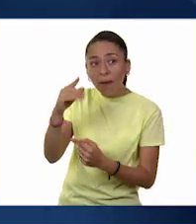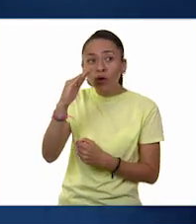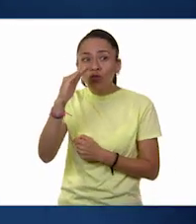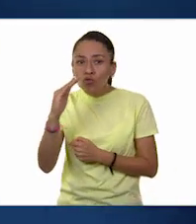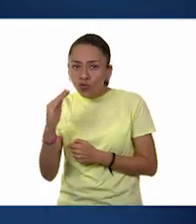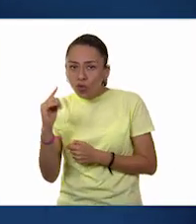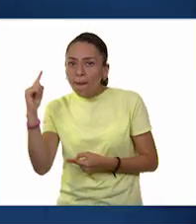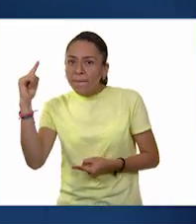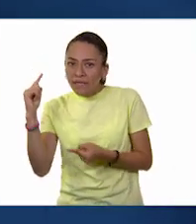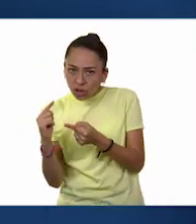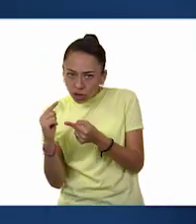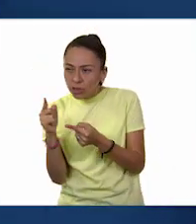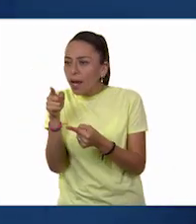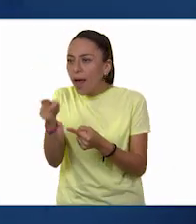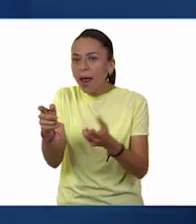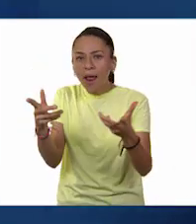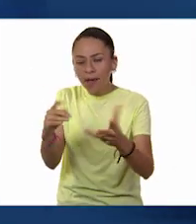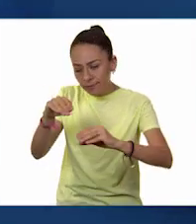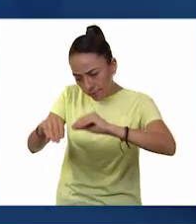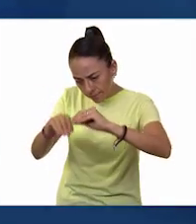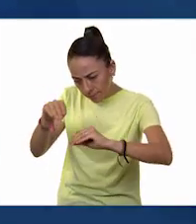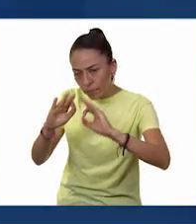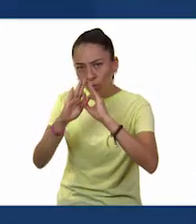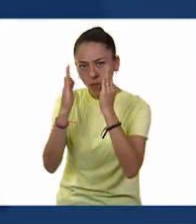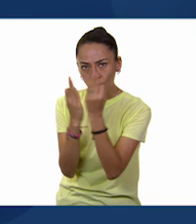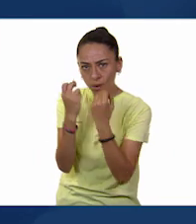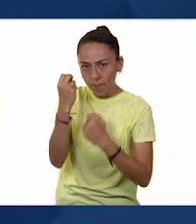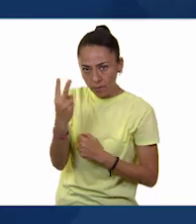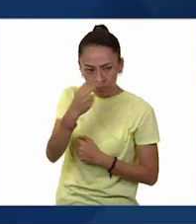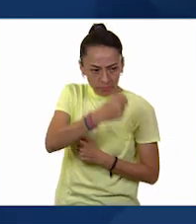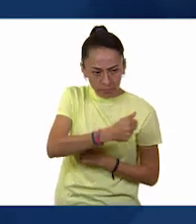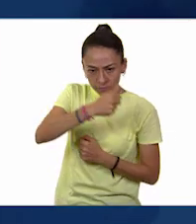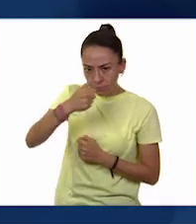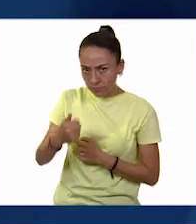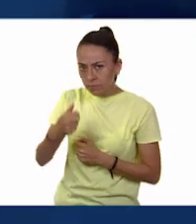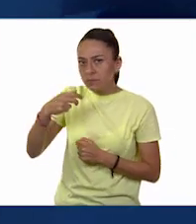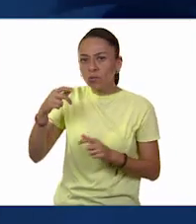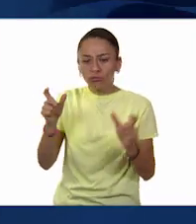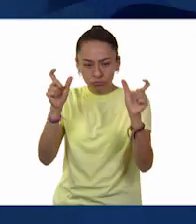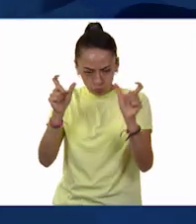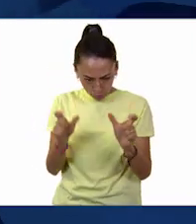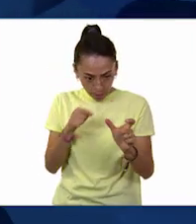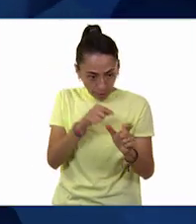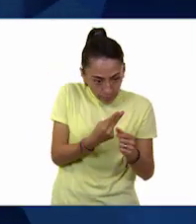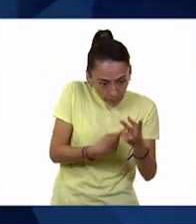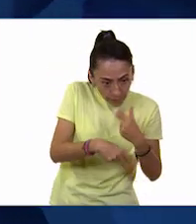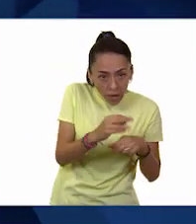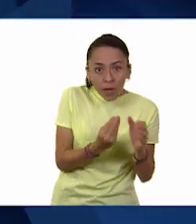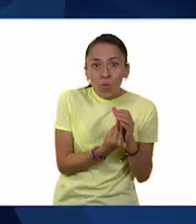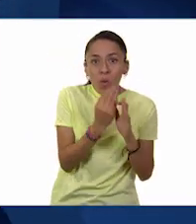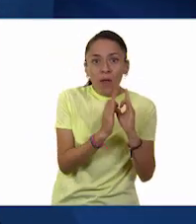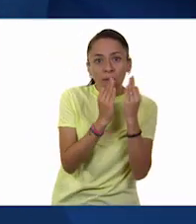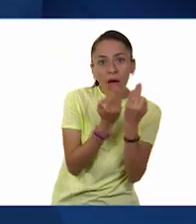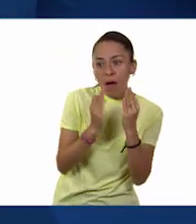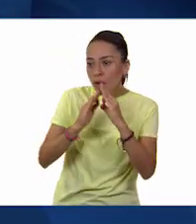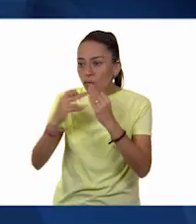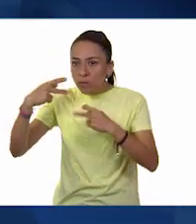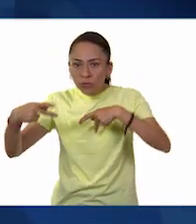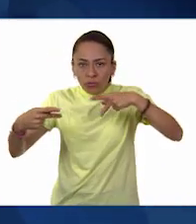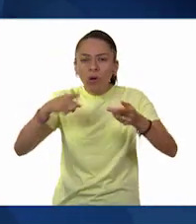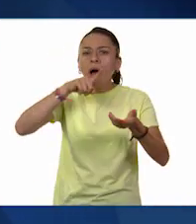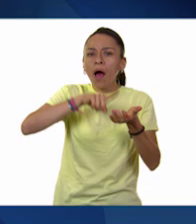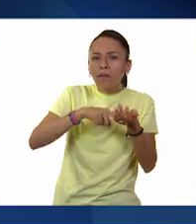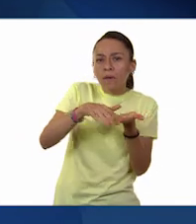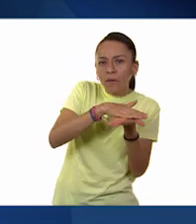y formar la figura 2. Cada uno calcule el perímetro y el área de la nueva figura que obtuvo. Finalmente, entre